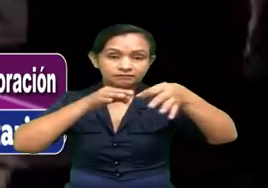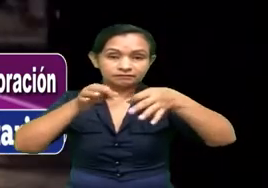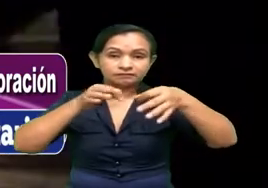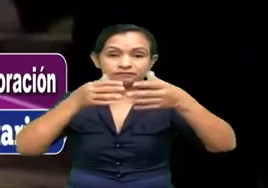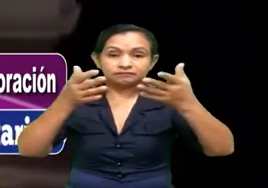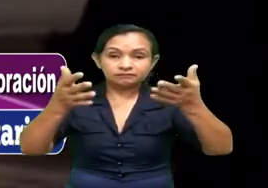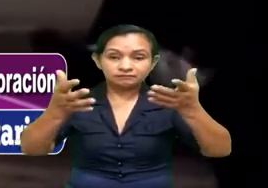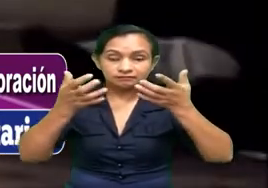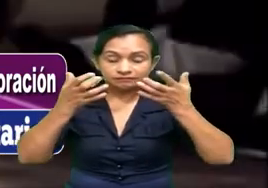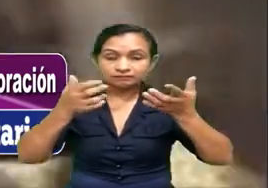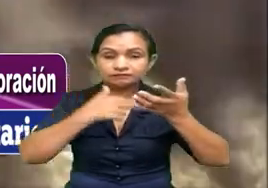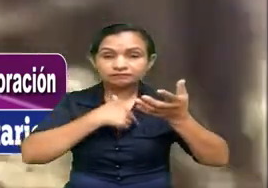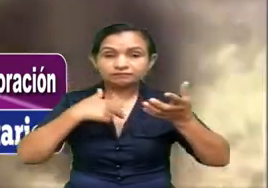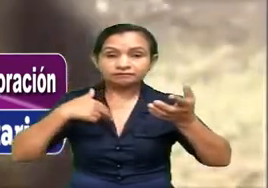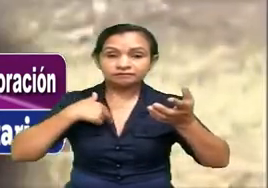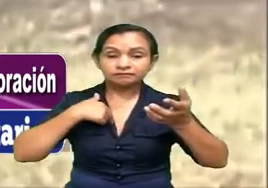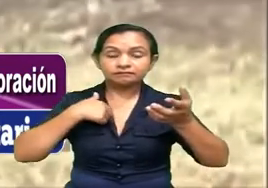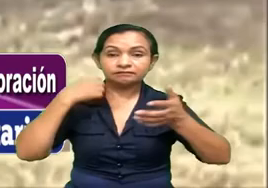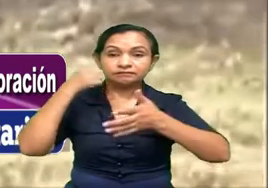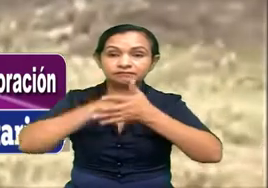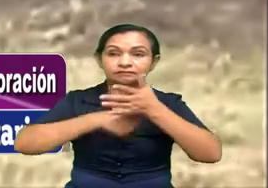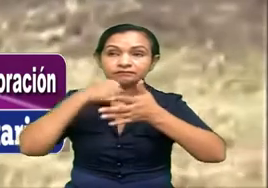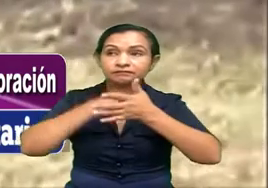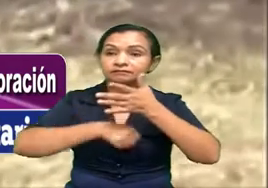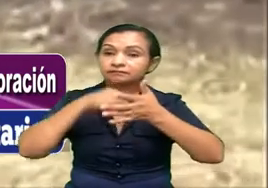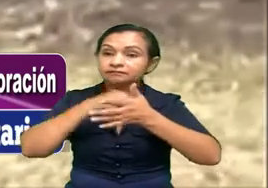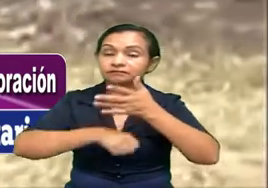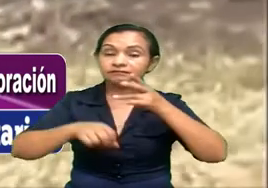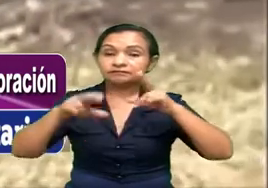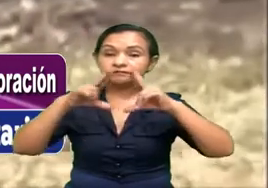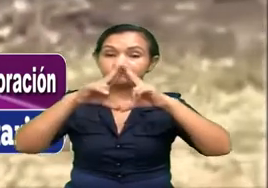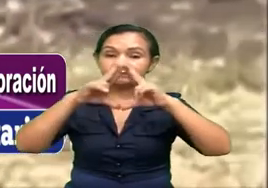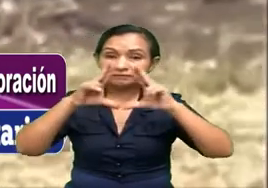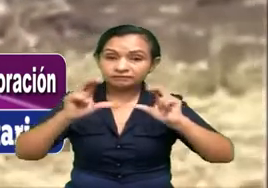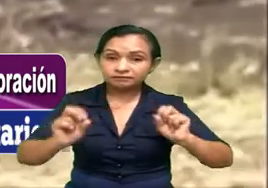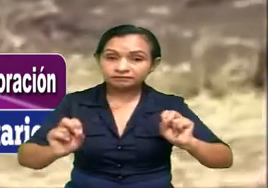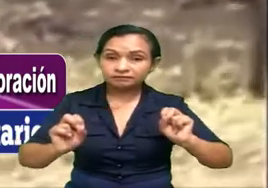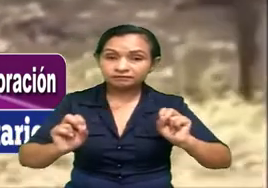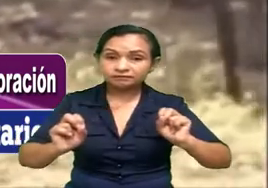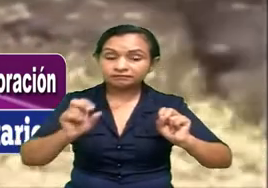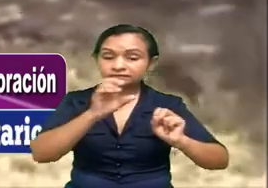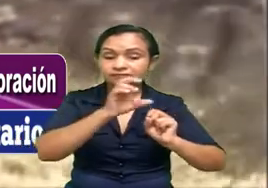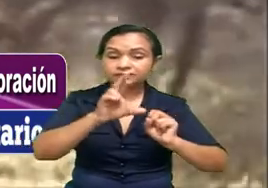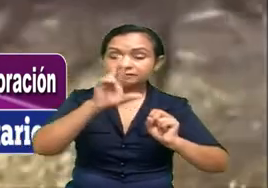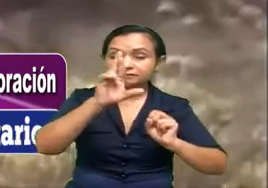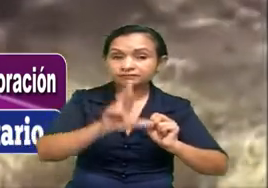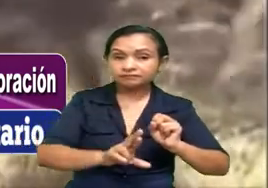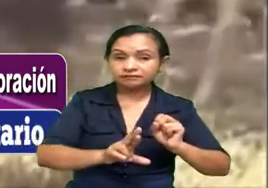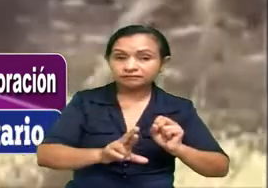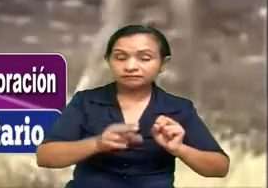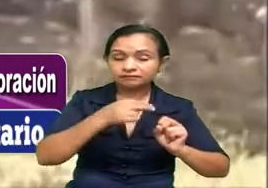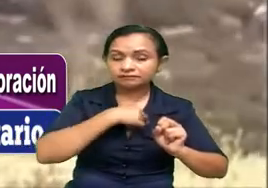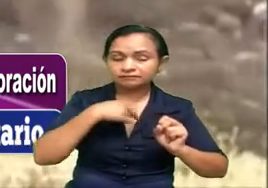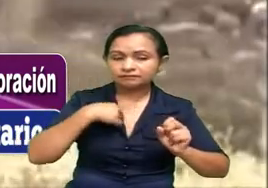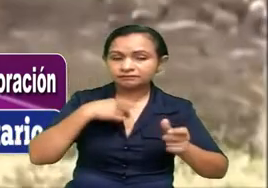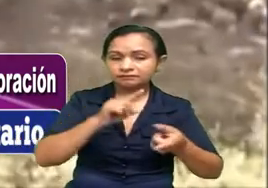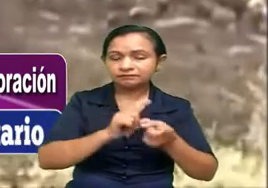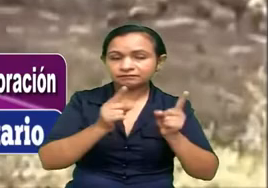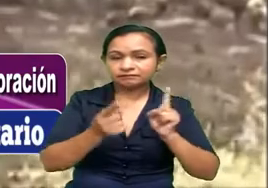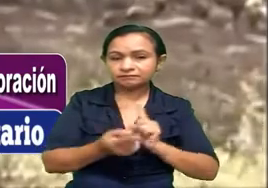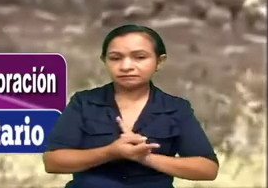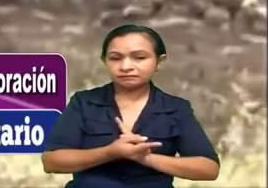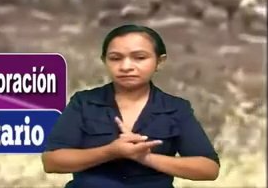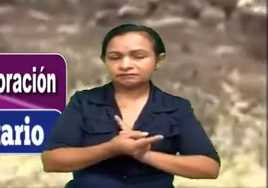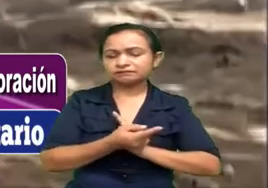afán de defensa soberana de Nicaragua por parte de Costa Rica se ha transformado en